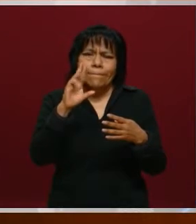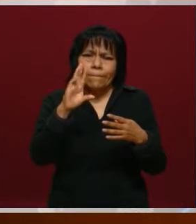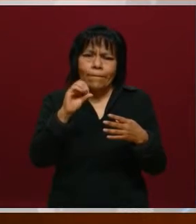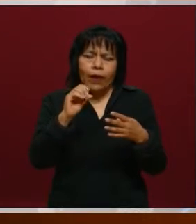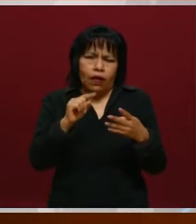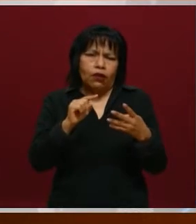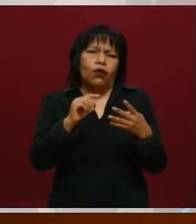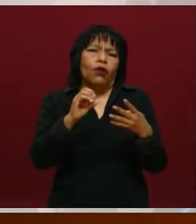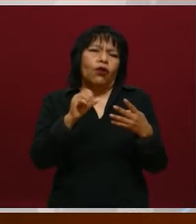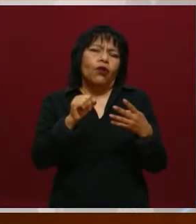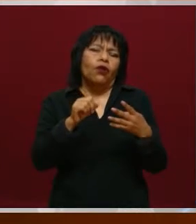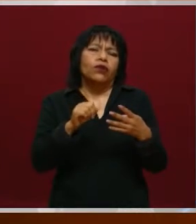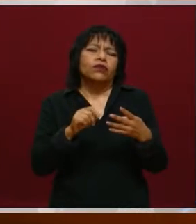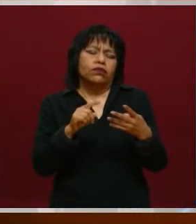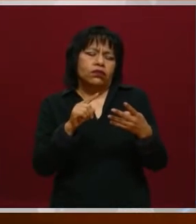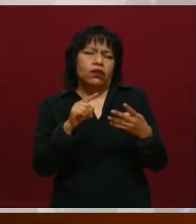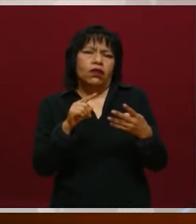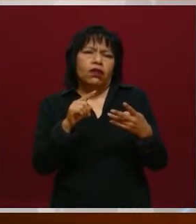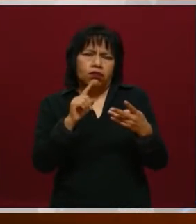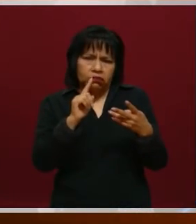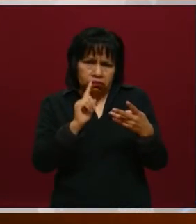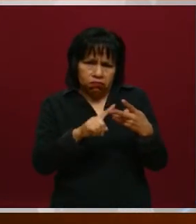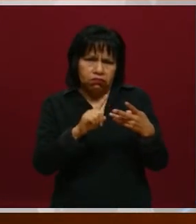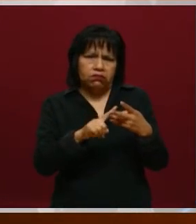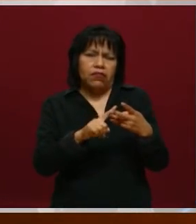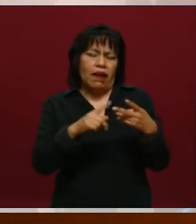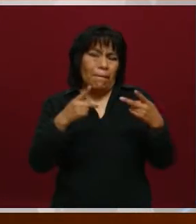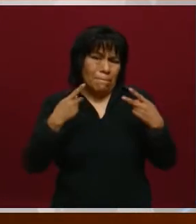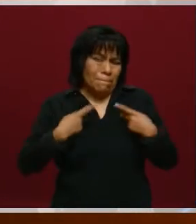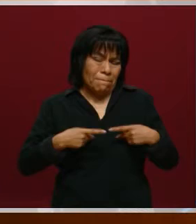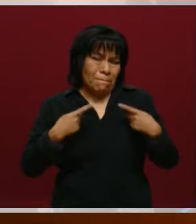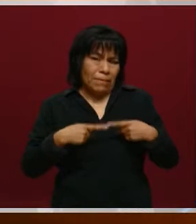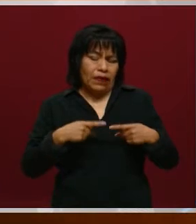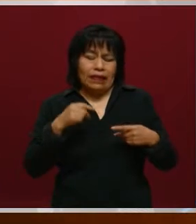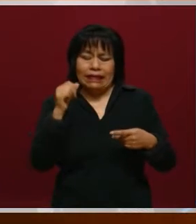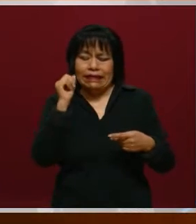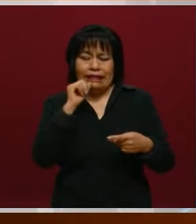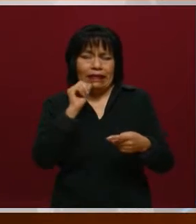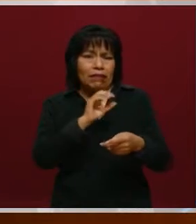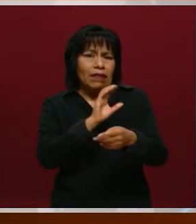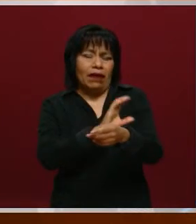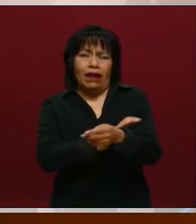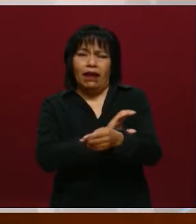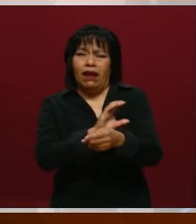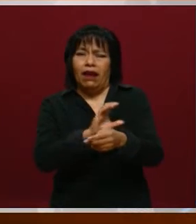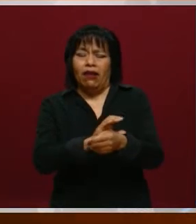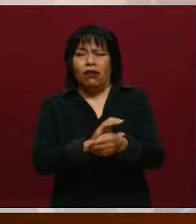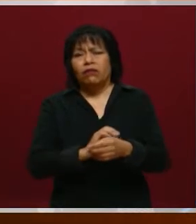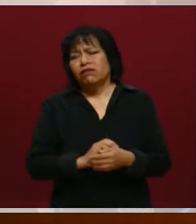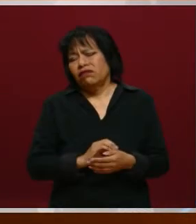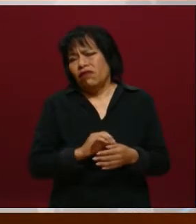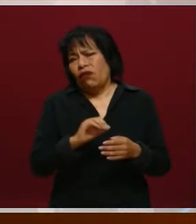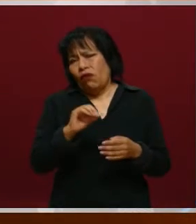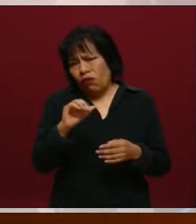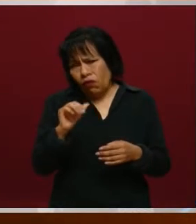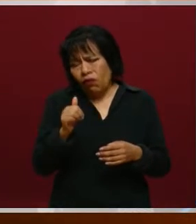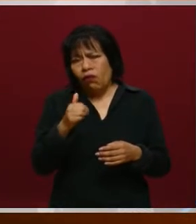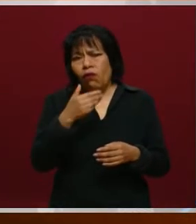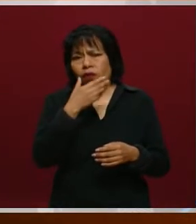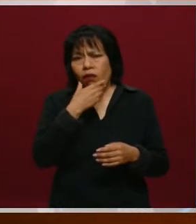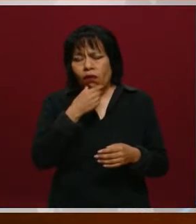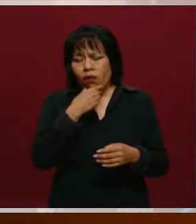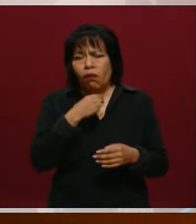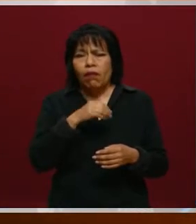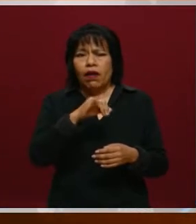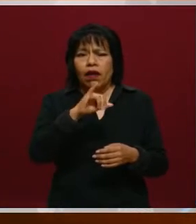sandoval de mejor edu este personas que nos han acompañado en este caminar como juan luís hernández avendaño y maría